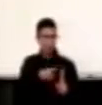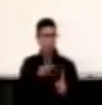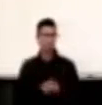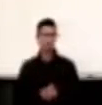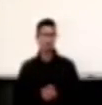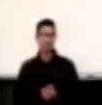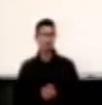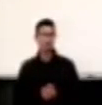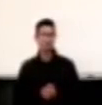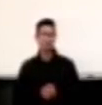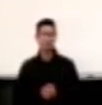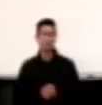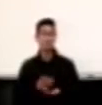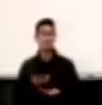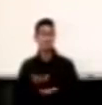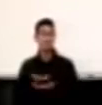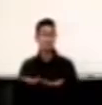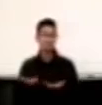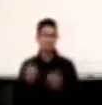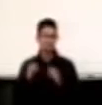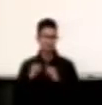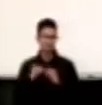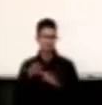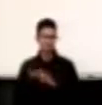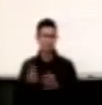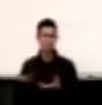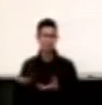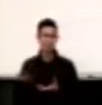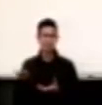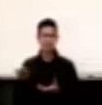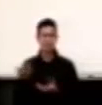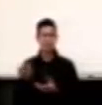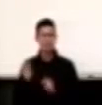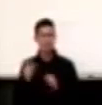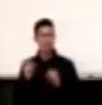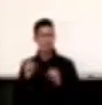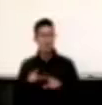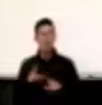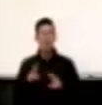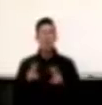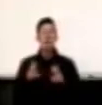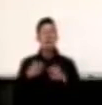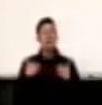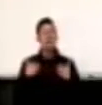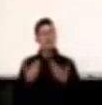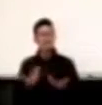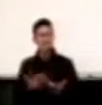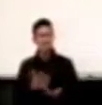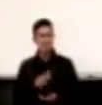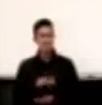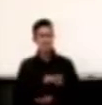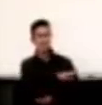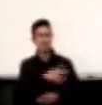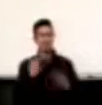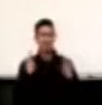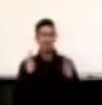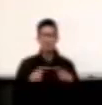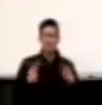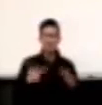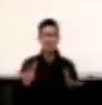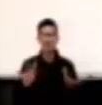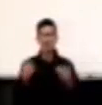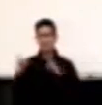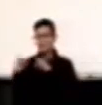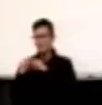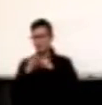de los institutos políticos en general. Y sí, lo comentaba también en relación con la confianza, no solamente pues, entre las personas, sino de las instituciones en